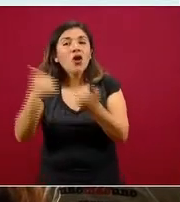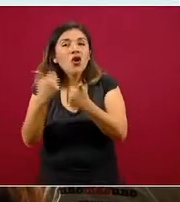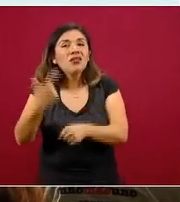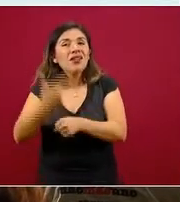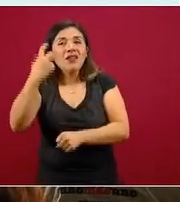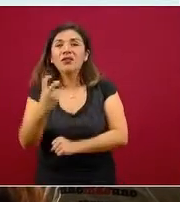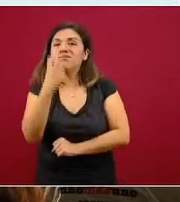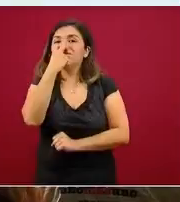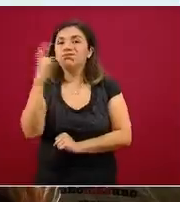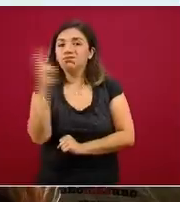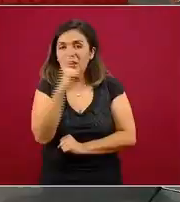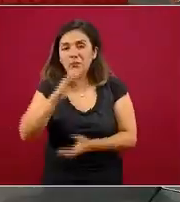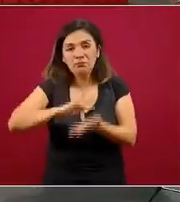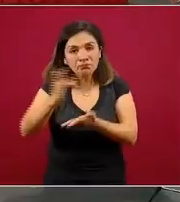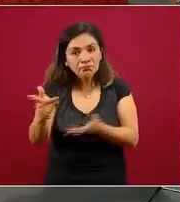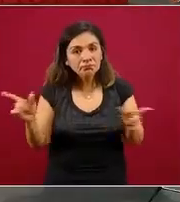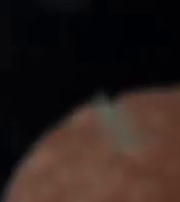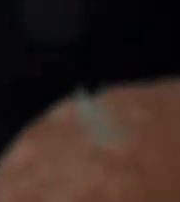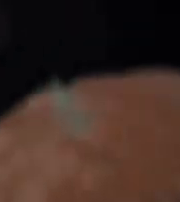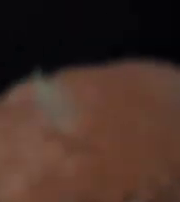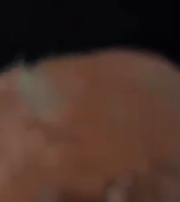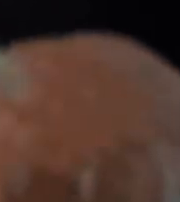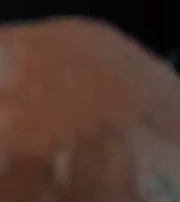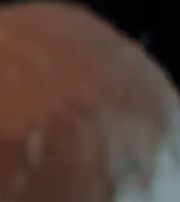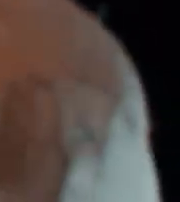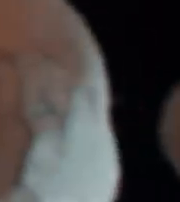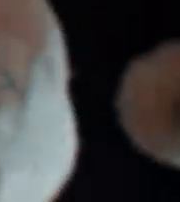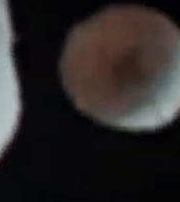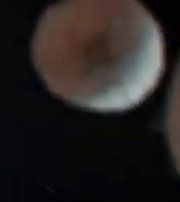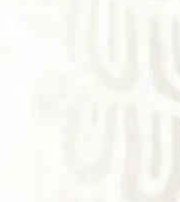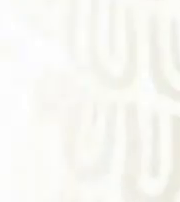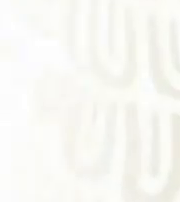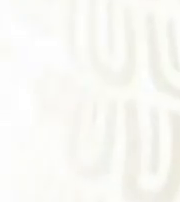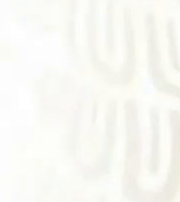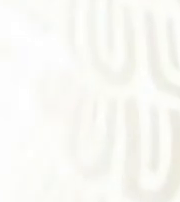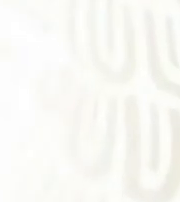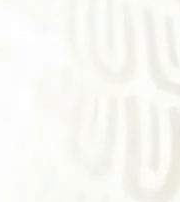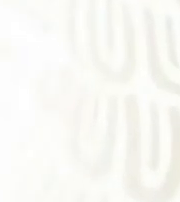personas en cada una de las entidades. Muchas gracias. Quédate en casa.